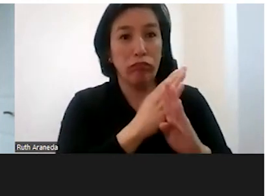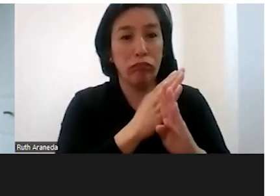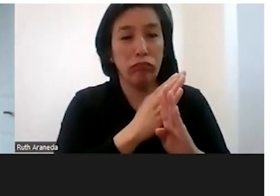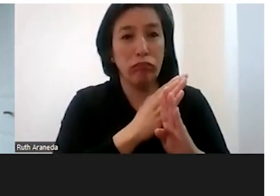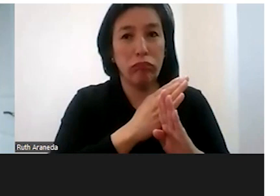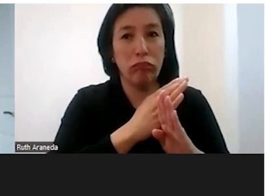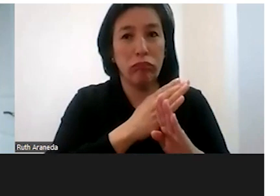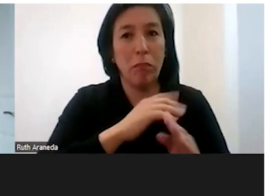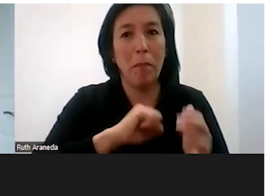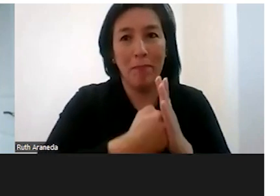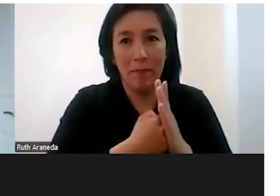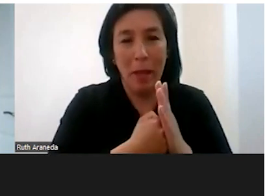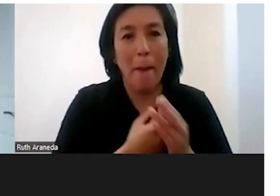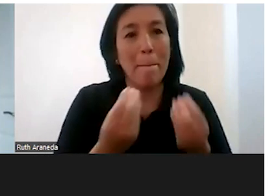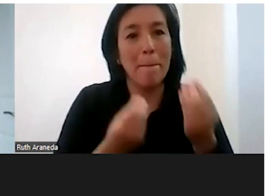poder favorecer